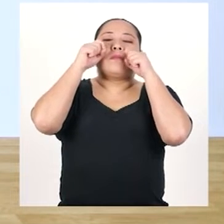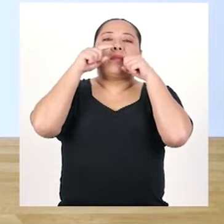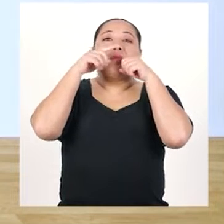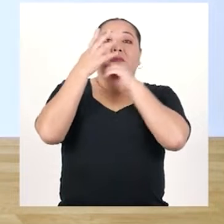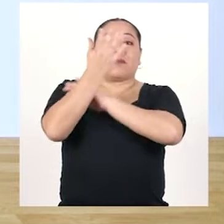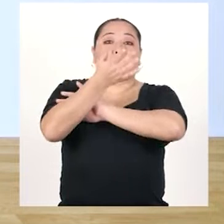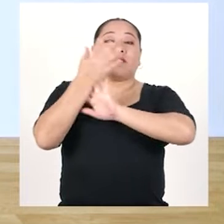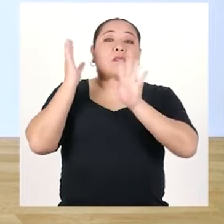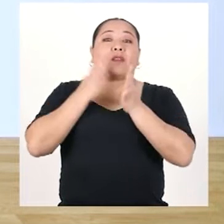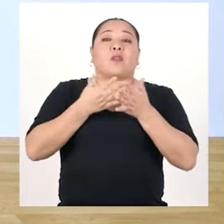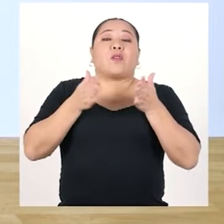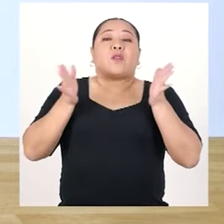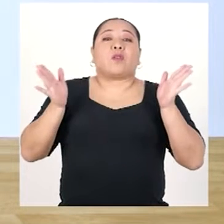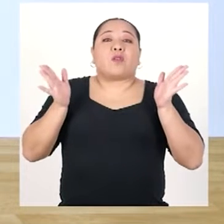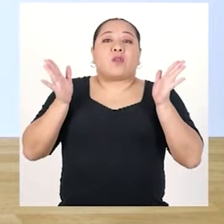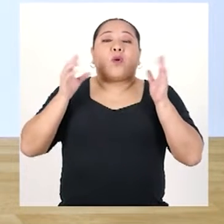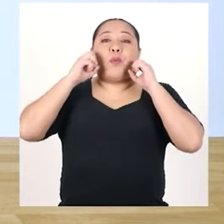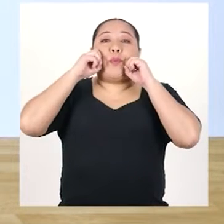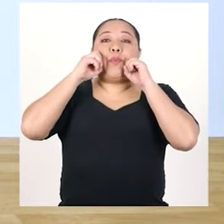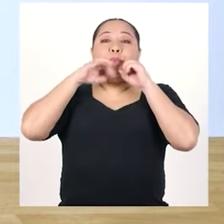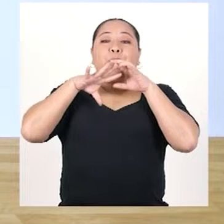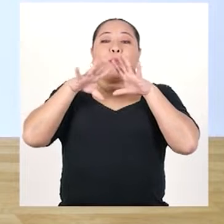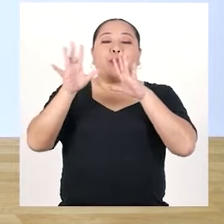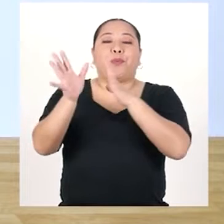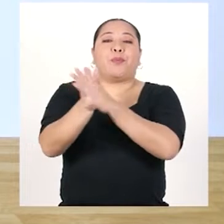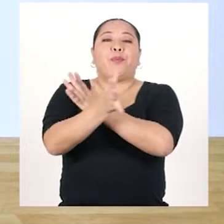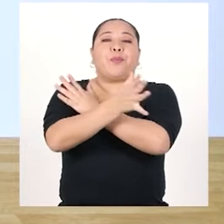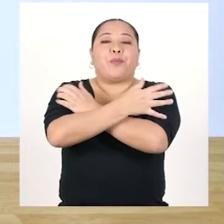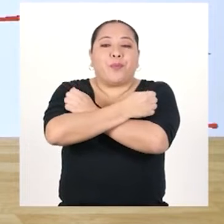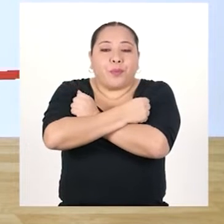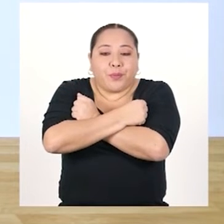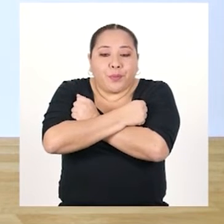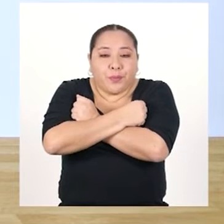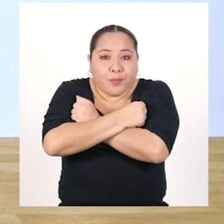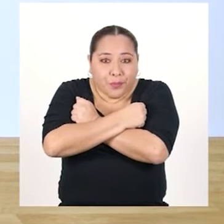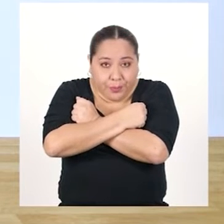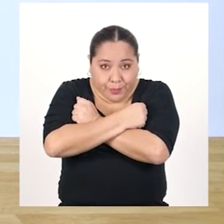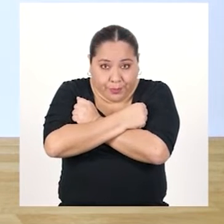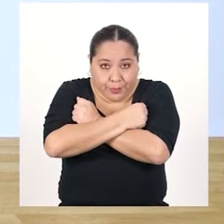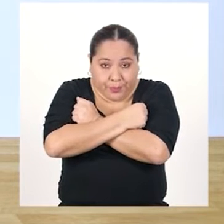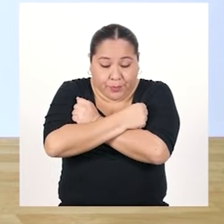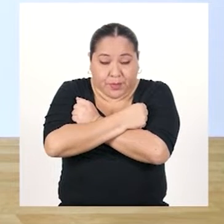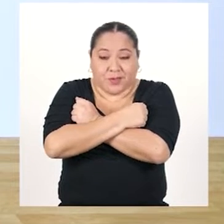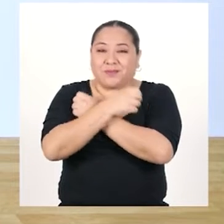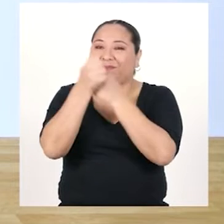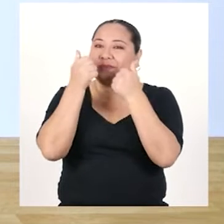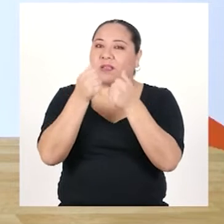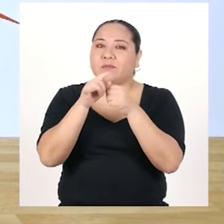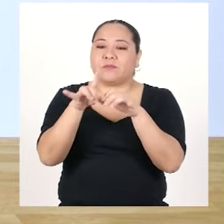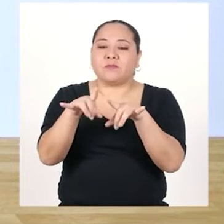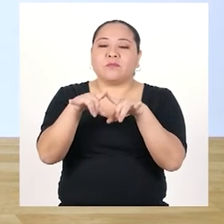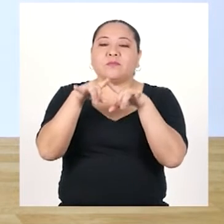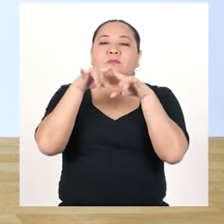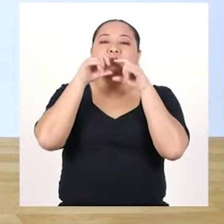llevamos los brazos a los costados y cuando botamos, abrazamos la rodilla. Eso es,